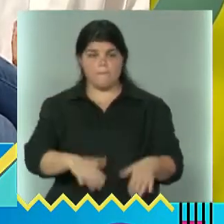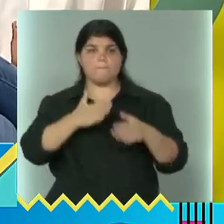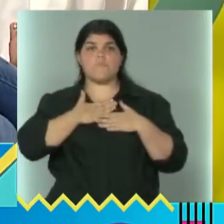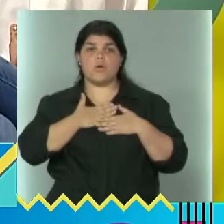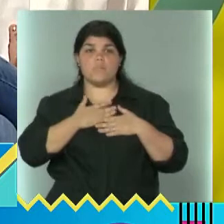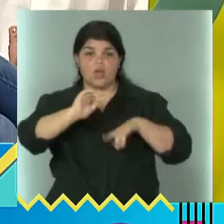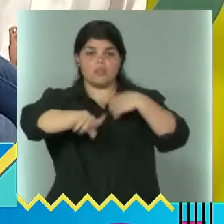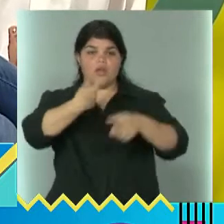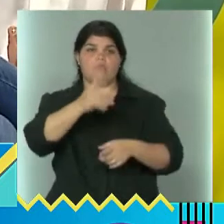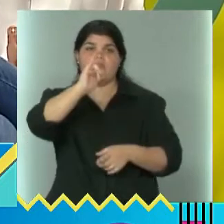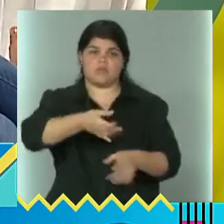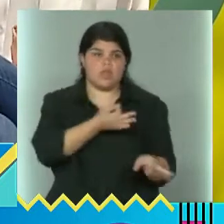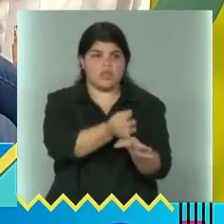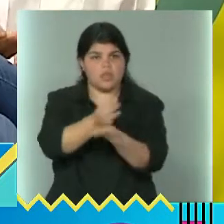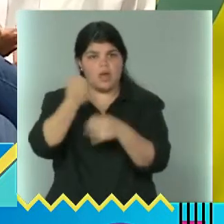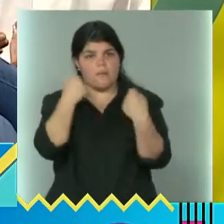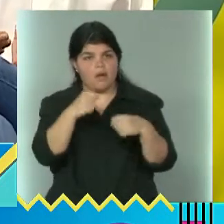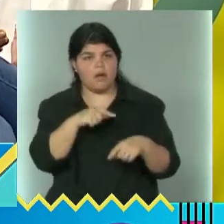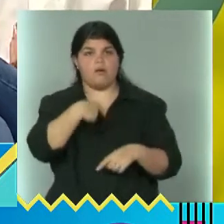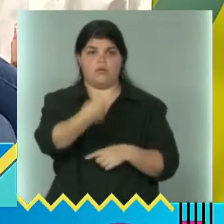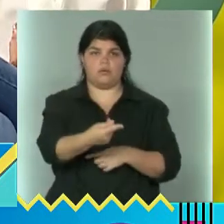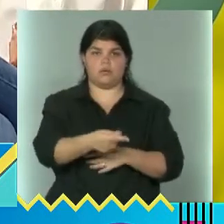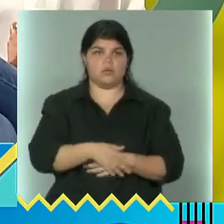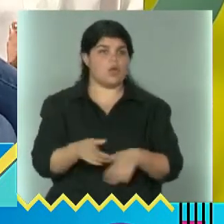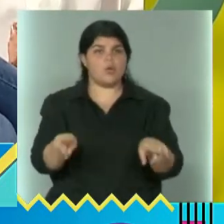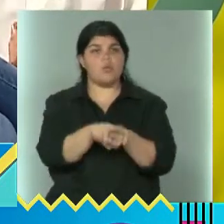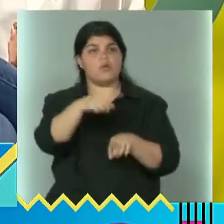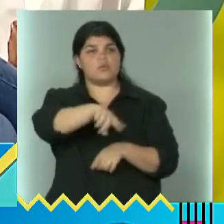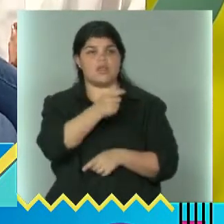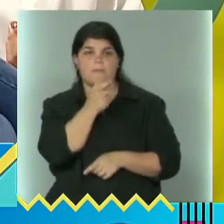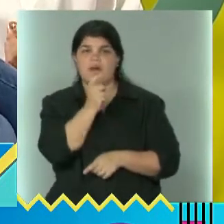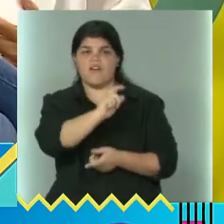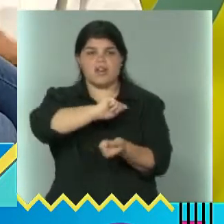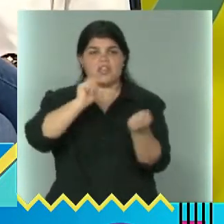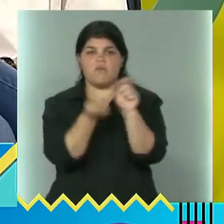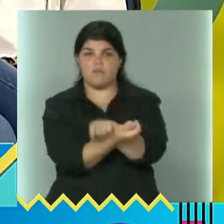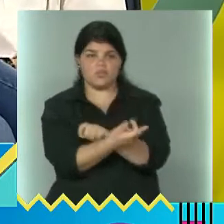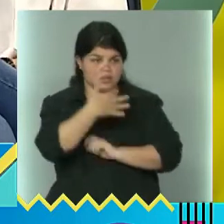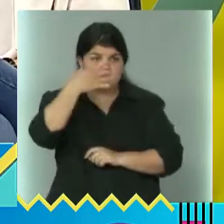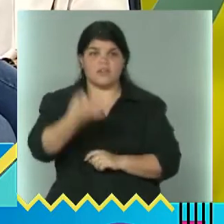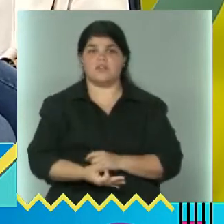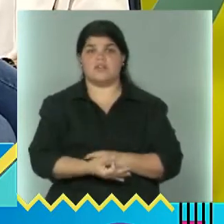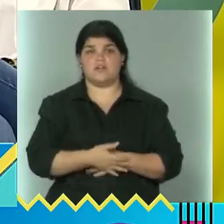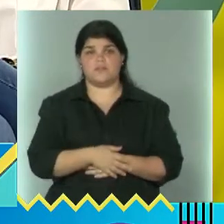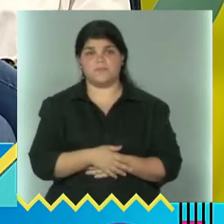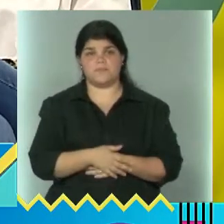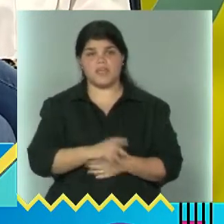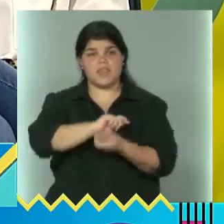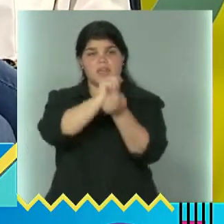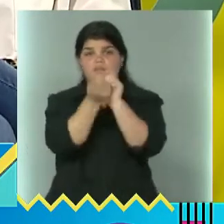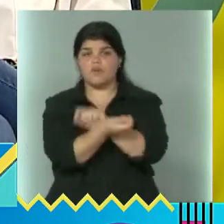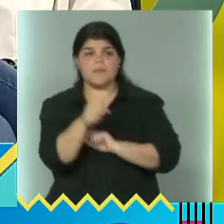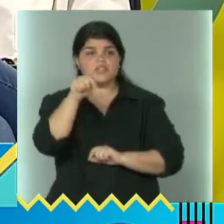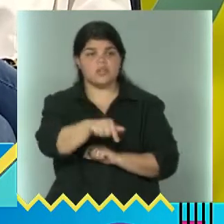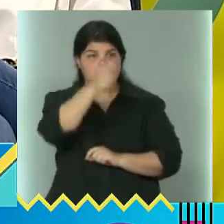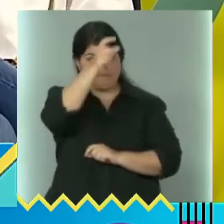porque verdaderamente los procesos, como usaron ustedes la palabra transformacional, verdaderamente es así. O sea, la transformación que se genera